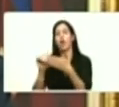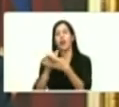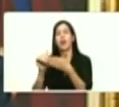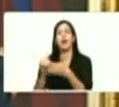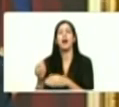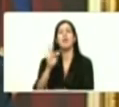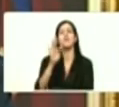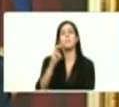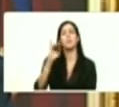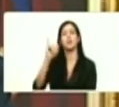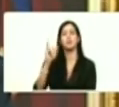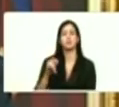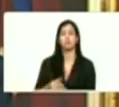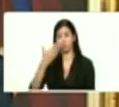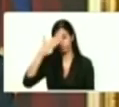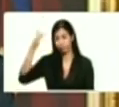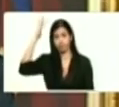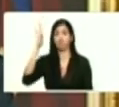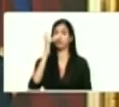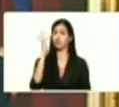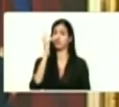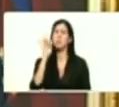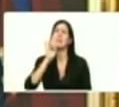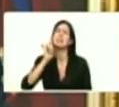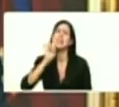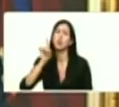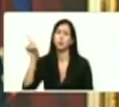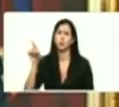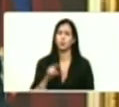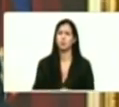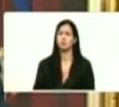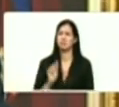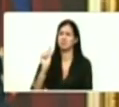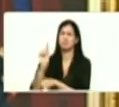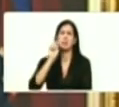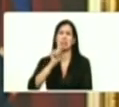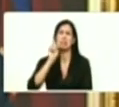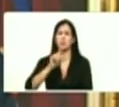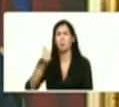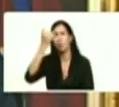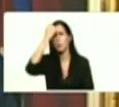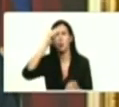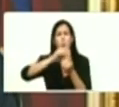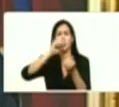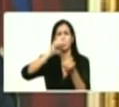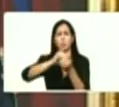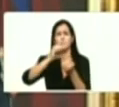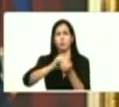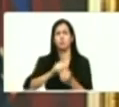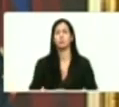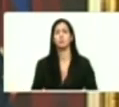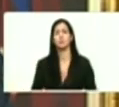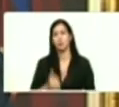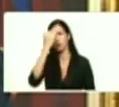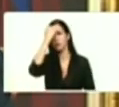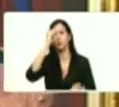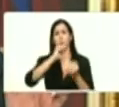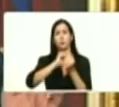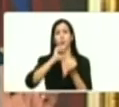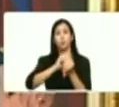además de gorgojo y pelucón mentiroso mentiroso bruto bruto